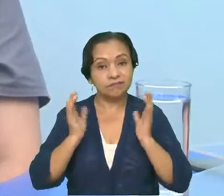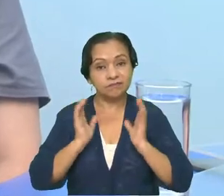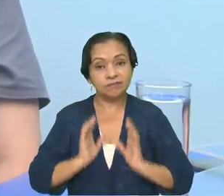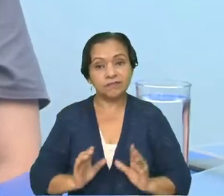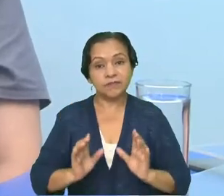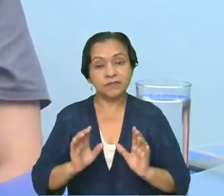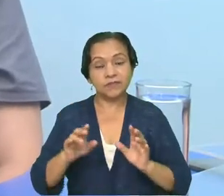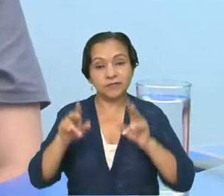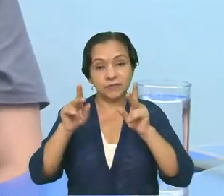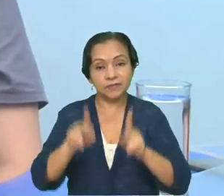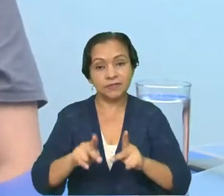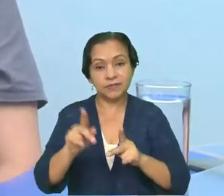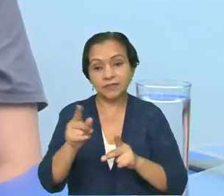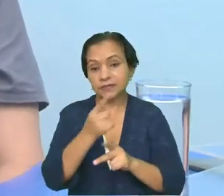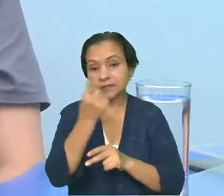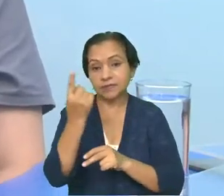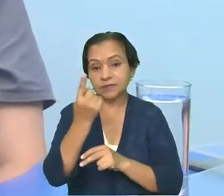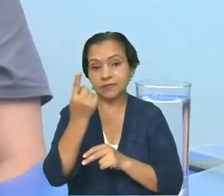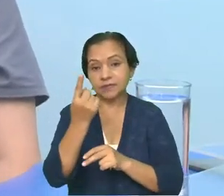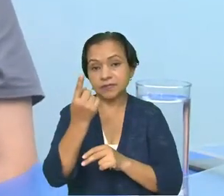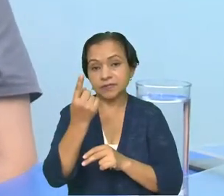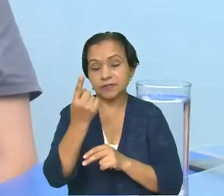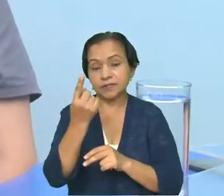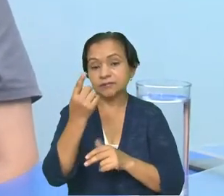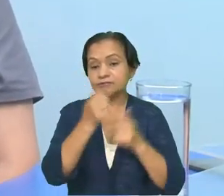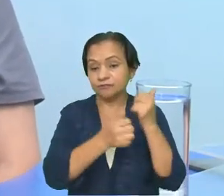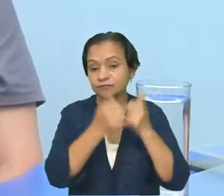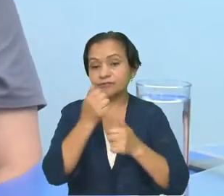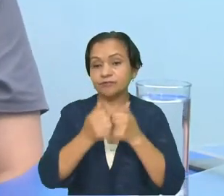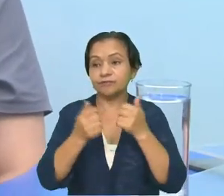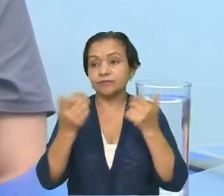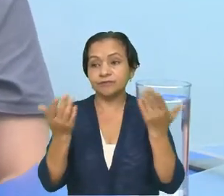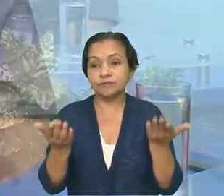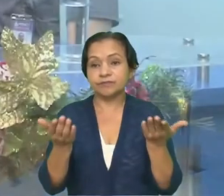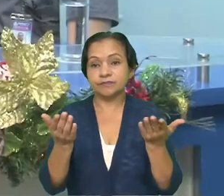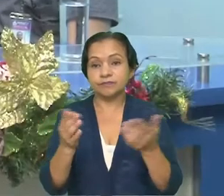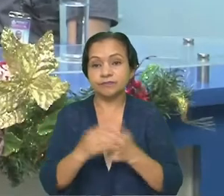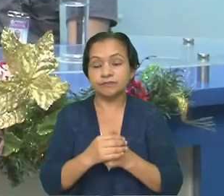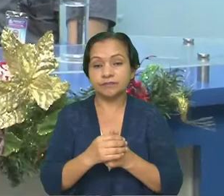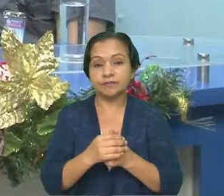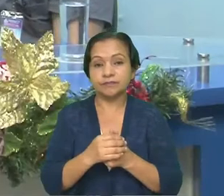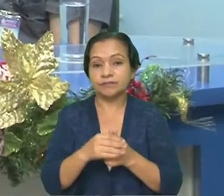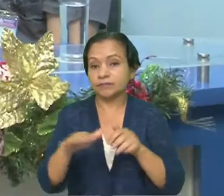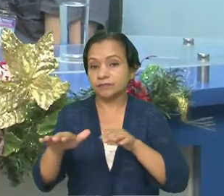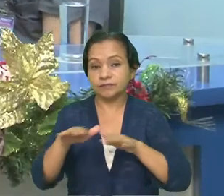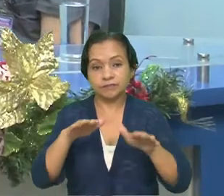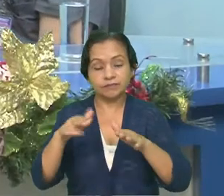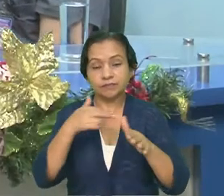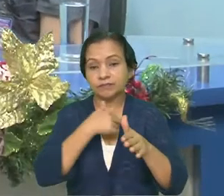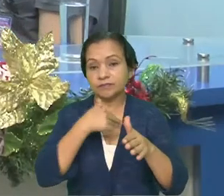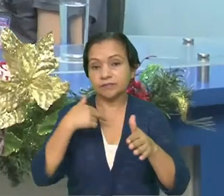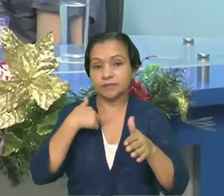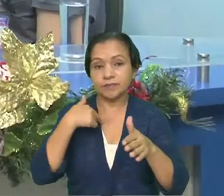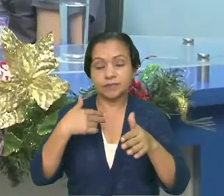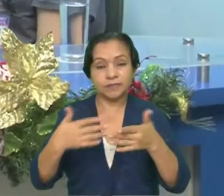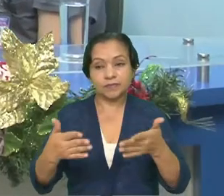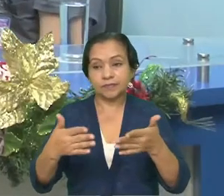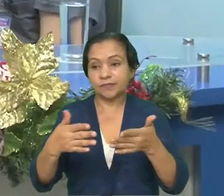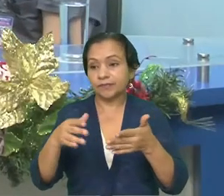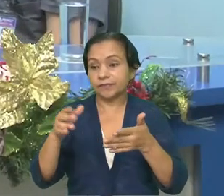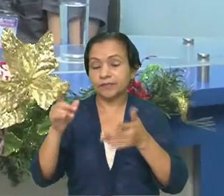que el paciente con un solo episodio queda severamente discapacitado. ¿Discapacitado que no puede hacer qué, por ejemplo? Que queda dependiente de